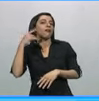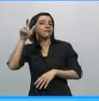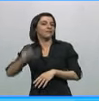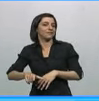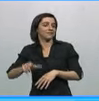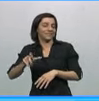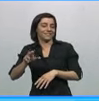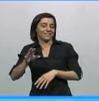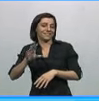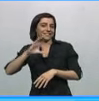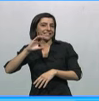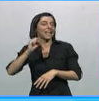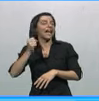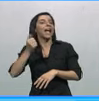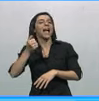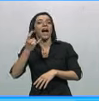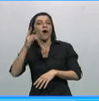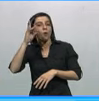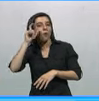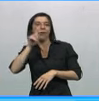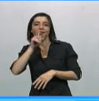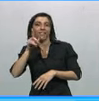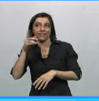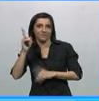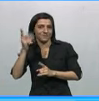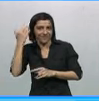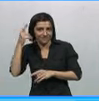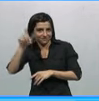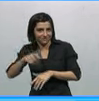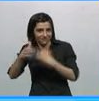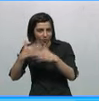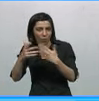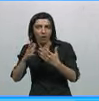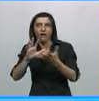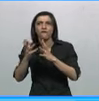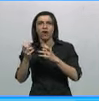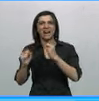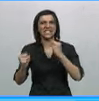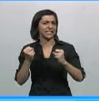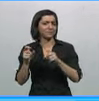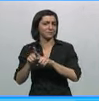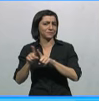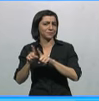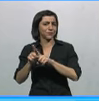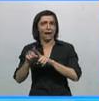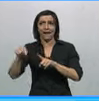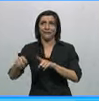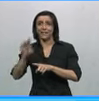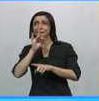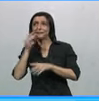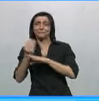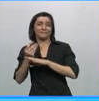jugador, y lo vive de esa manera. A lo mejor después con los años se